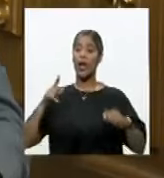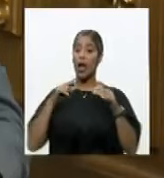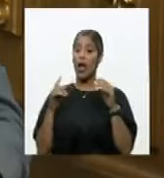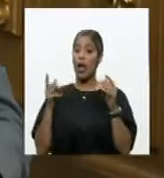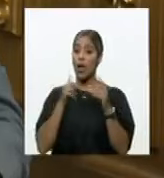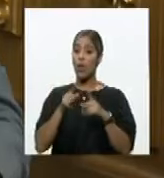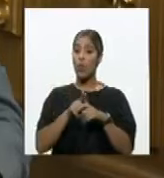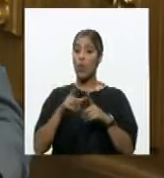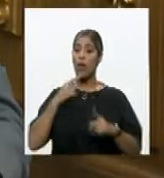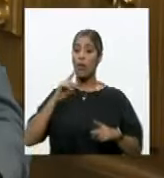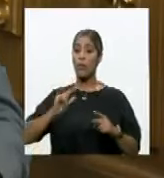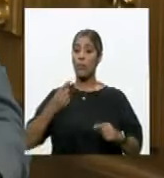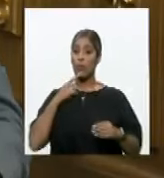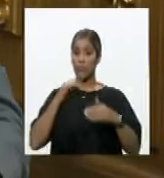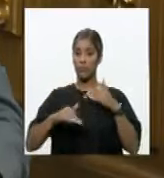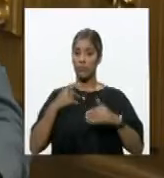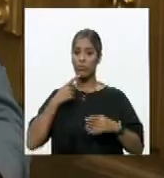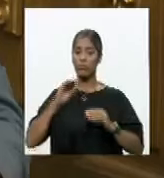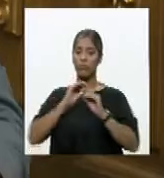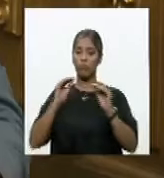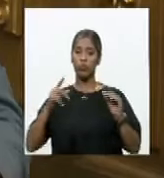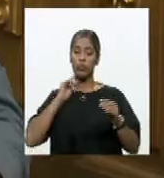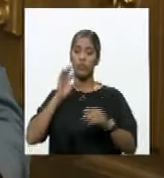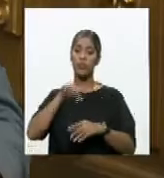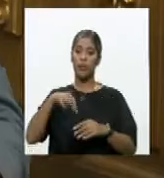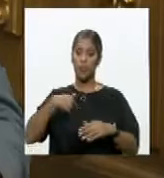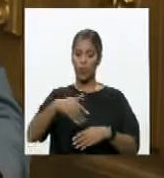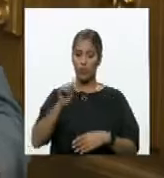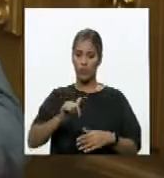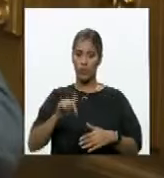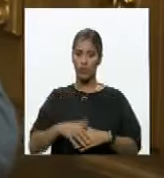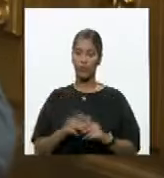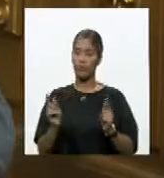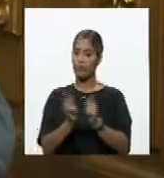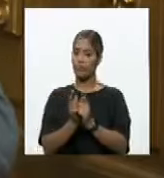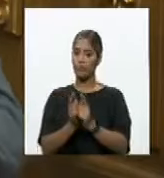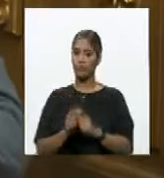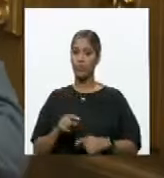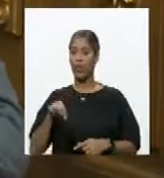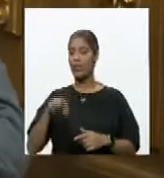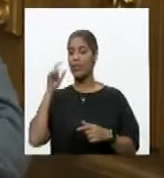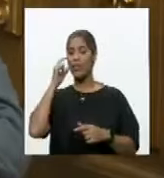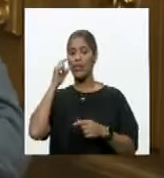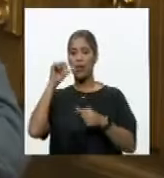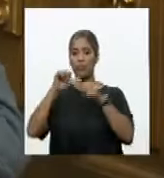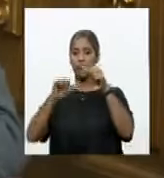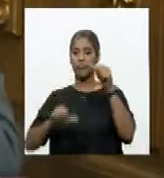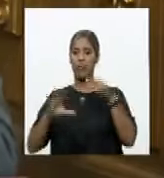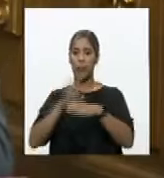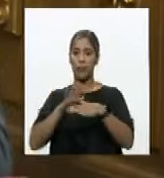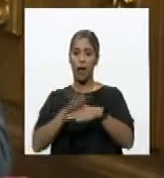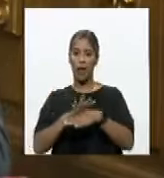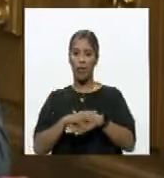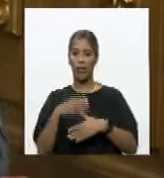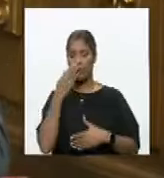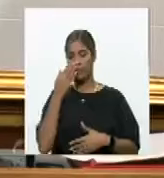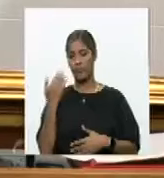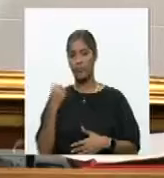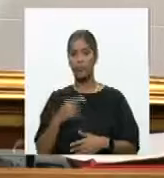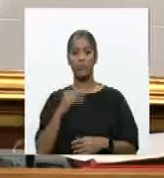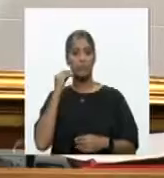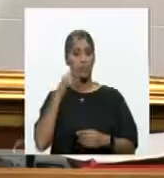primer vicepresidente levantó la sesión ordinaria y convocó para la próxima sesión. Es todo, ciudadano presidente. Bien, en